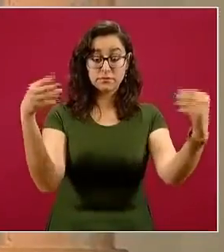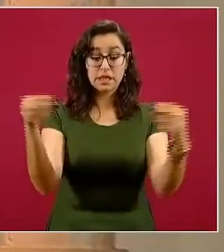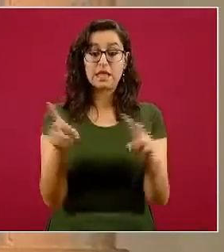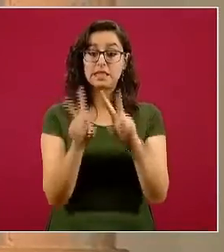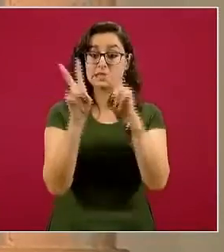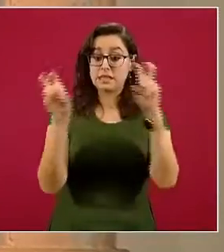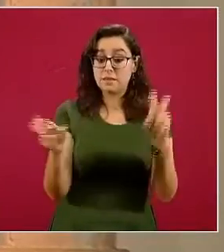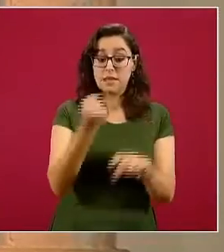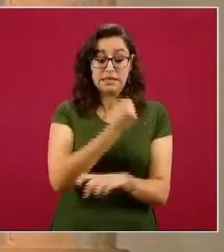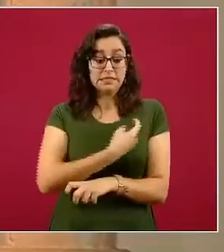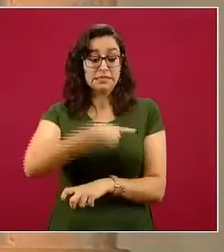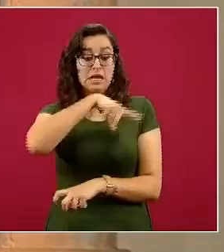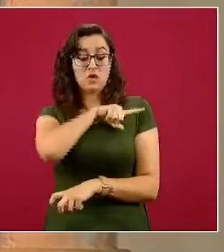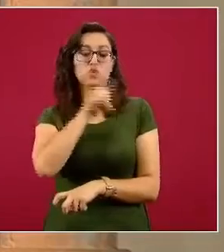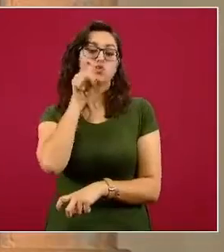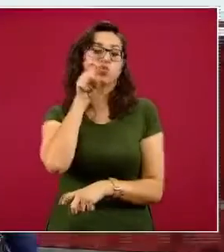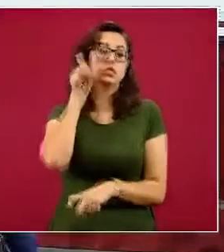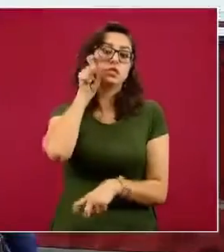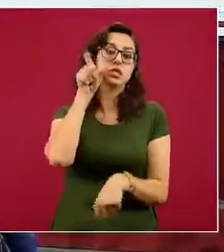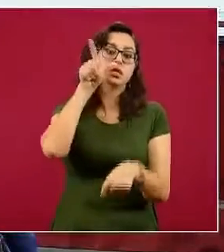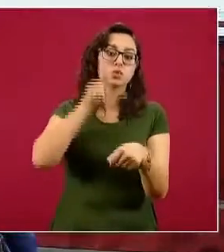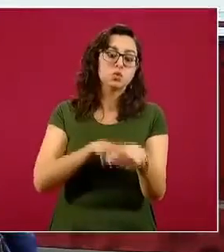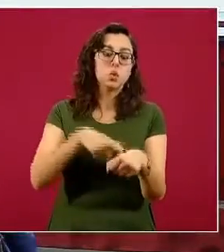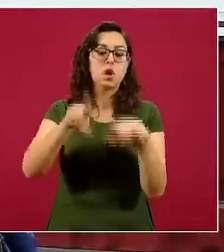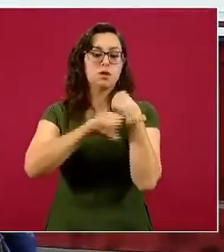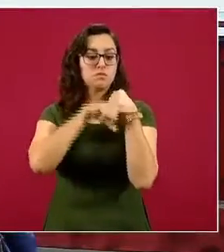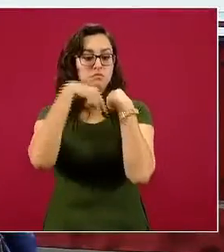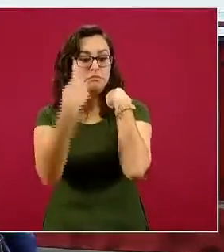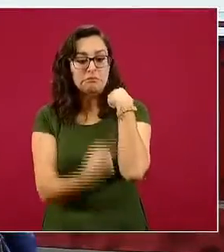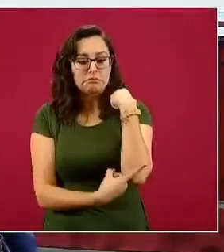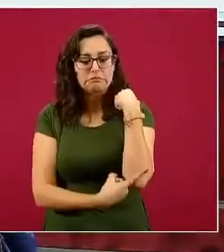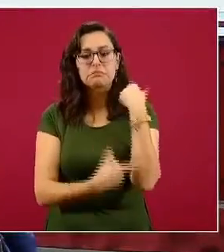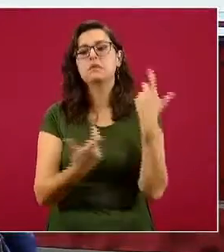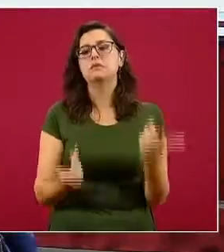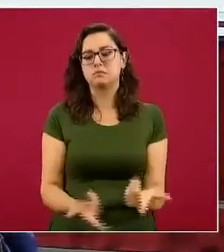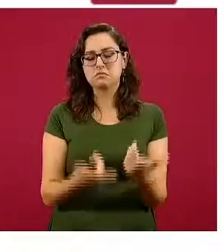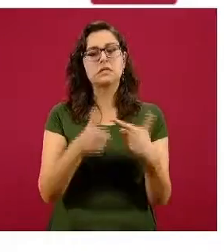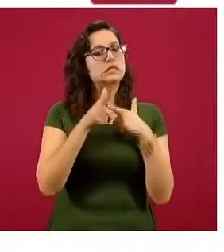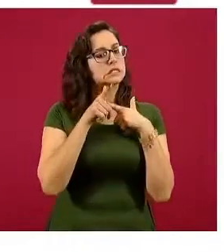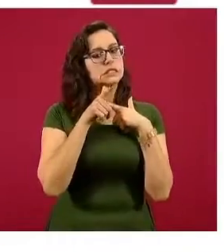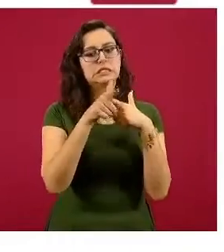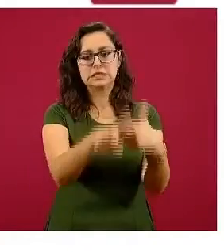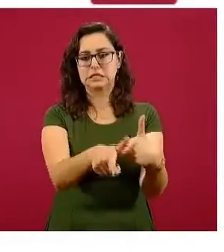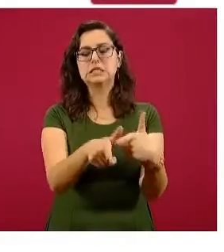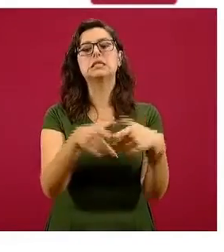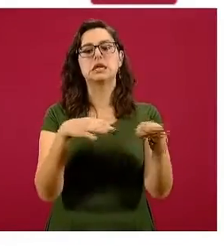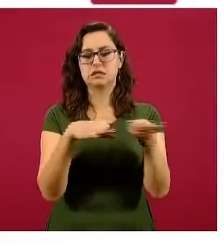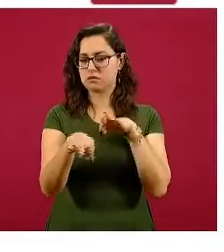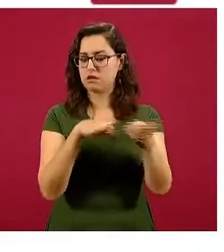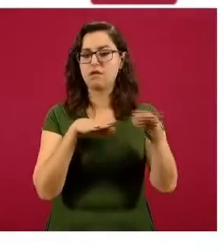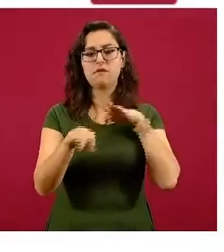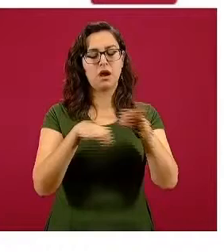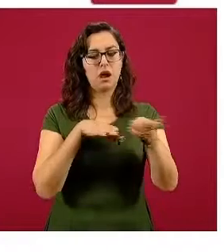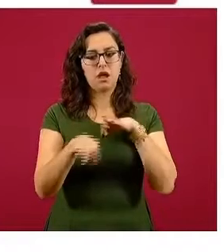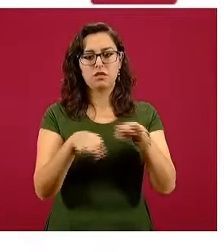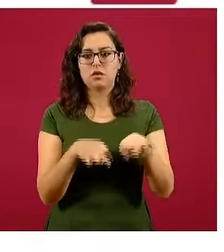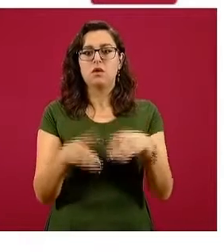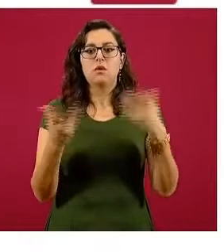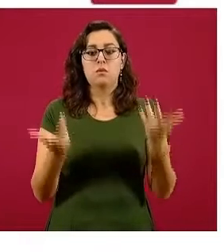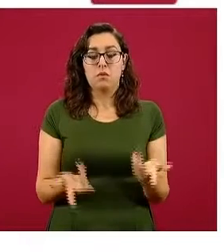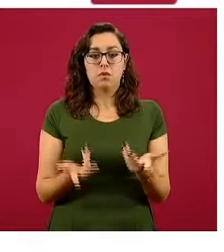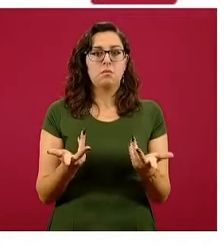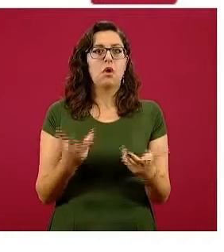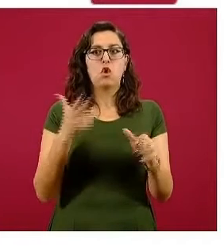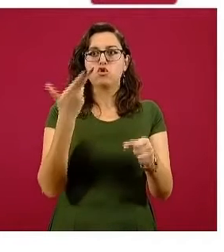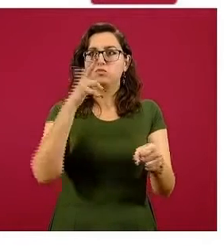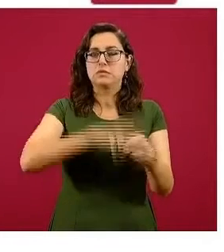y reproductiva son servicios esenciales que continúan a pesar de pues los retos ante la reconversión